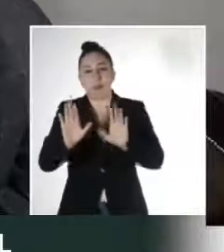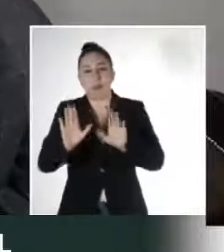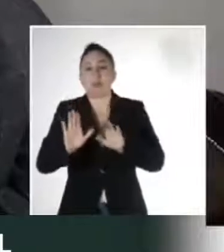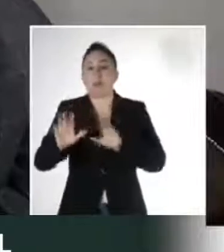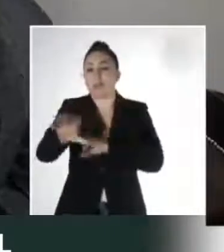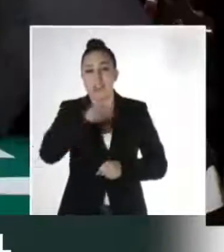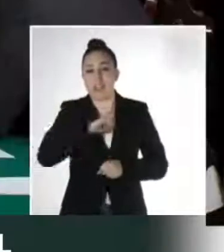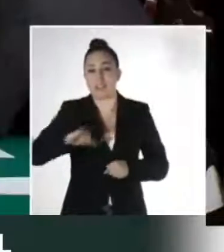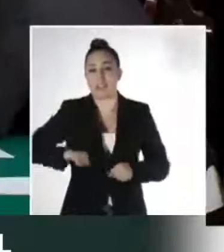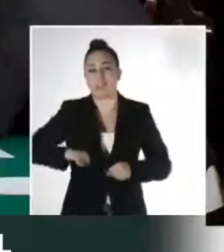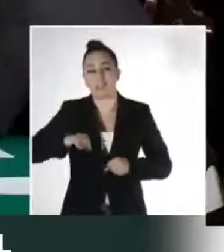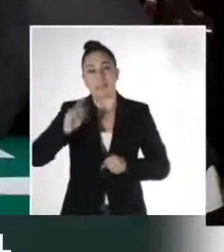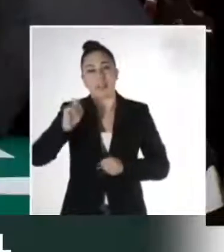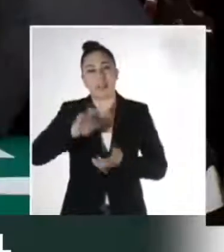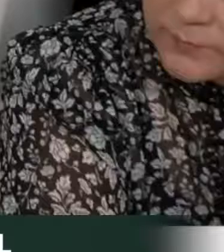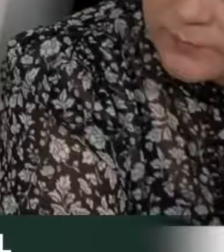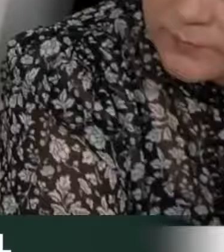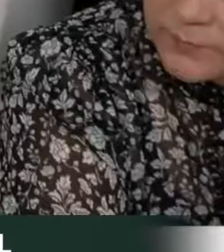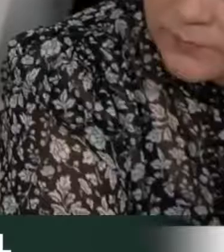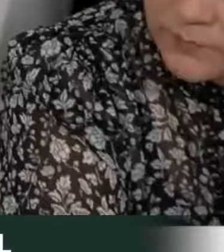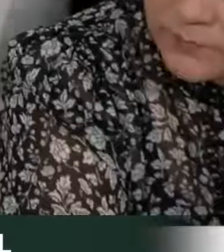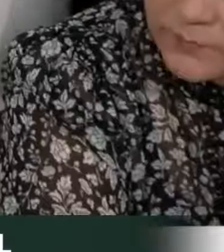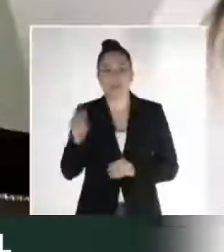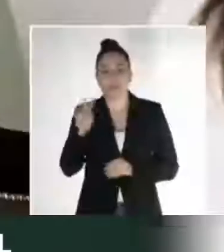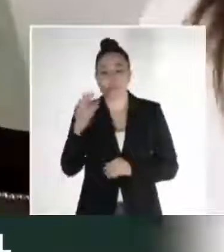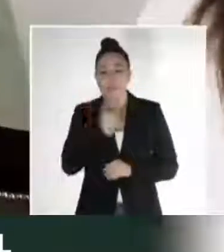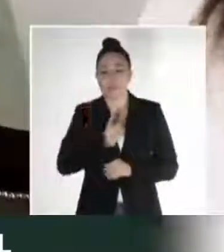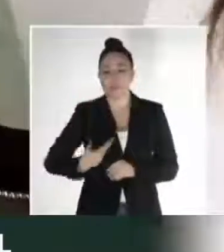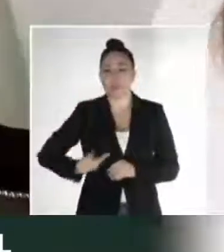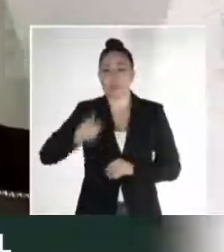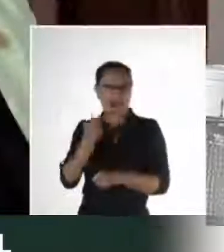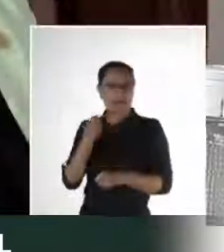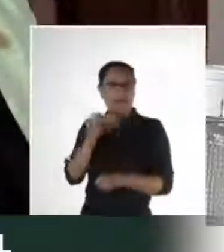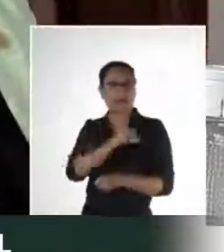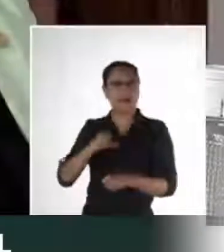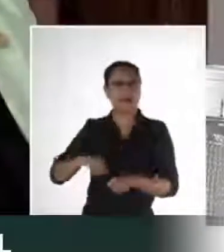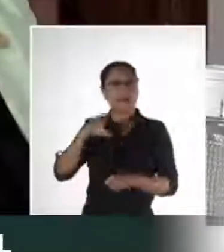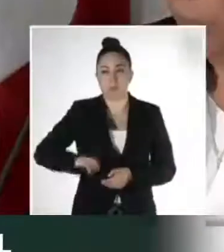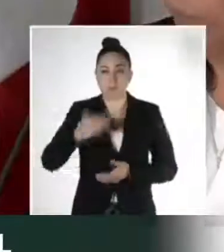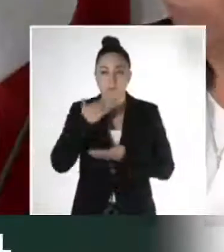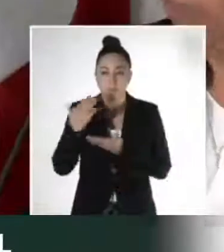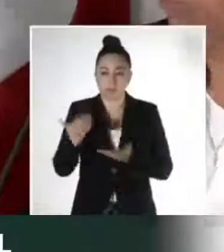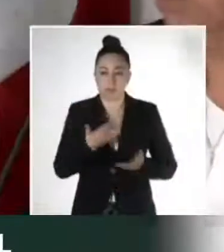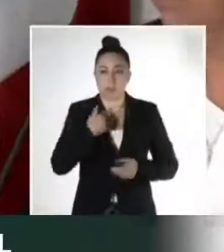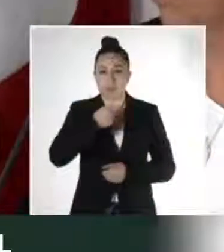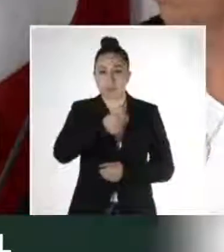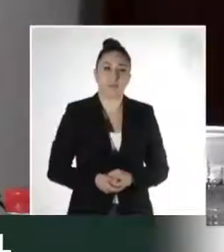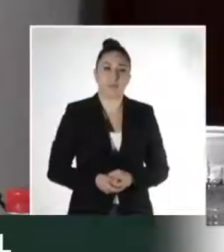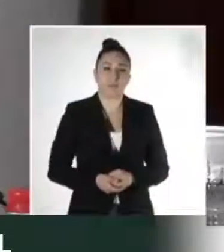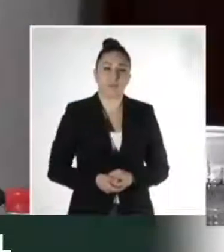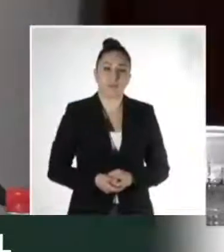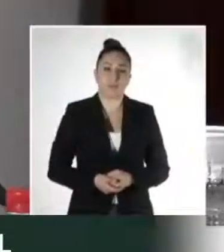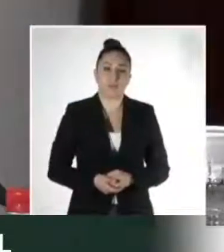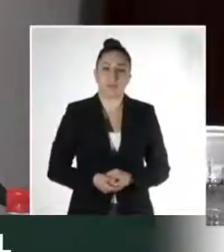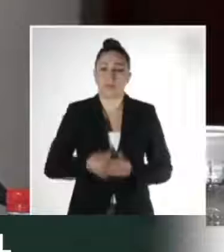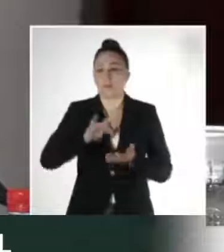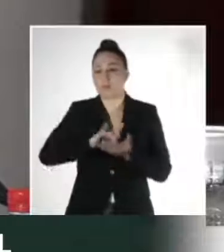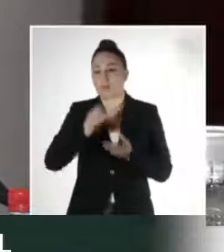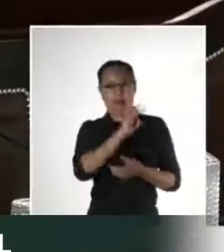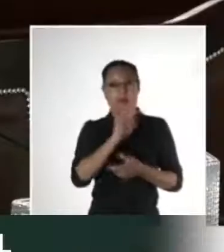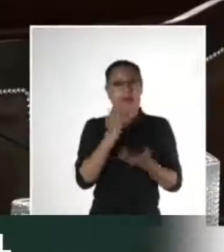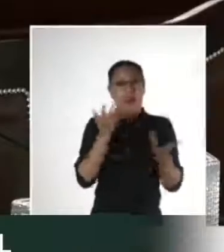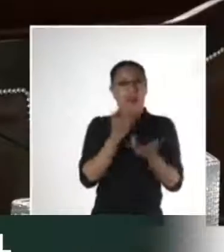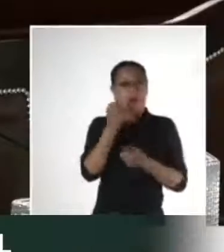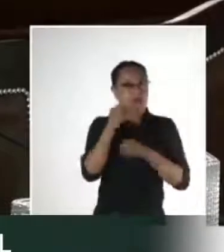Mónica Fernández, Elizabeth Mateos, Gerardo Villanueva, Lourdes González, Tania Larios, Frida Jimena Guillén, Guadalupe Espinosa de los Monteros,